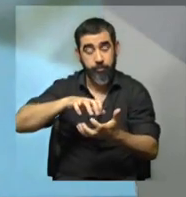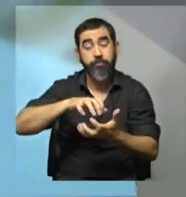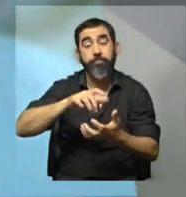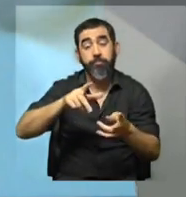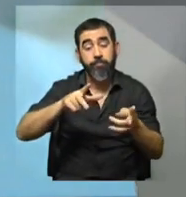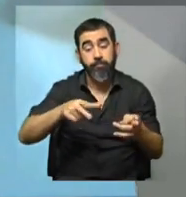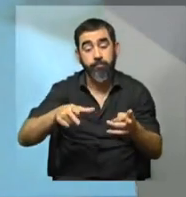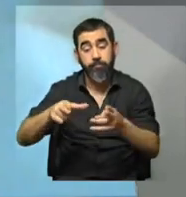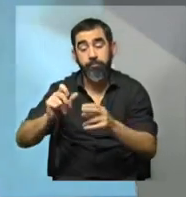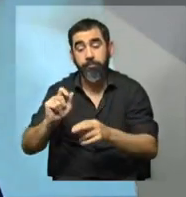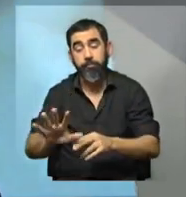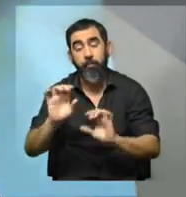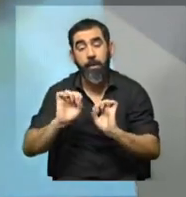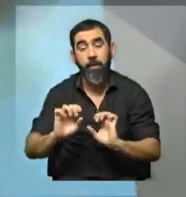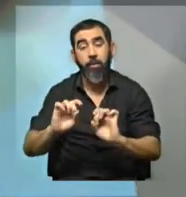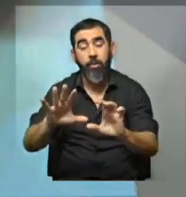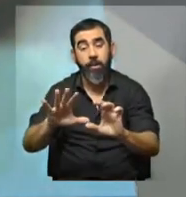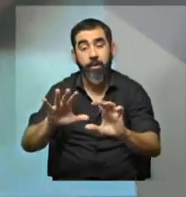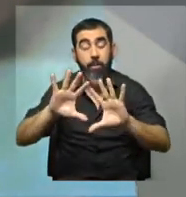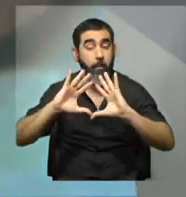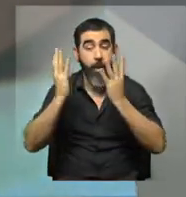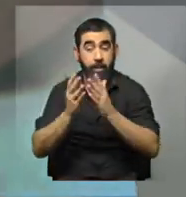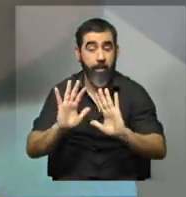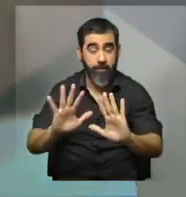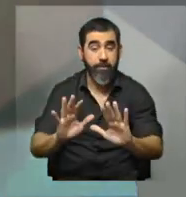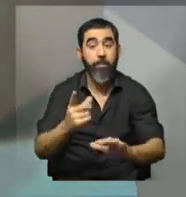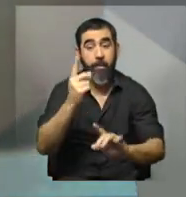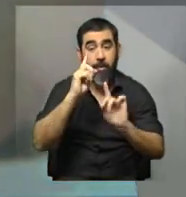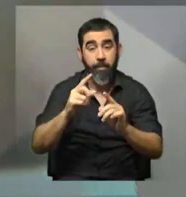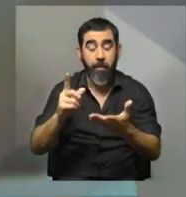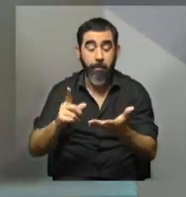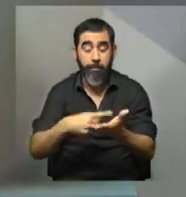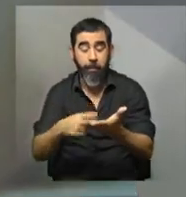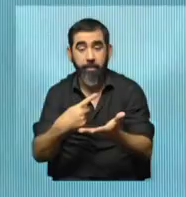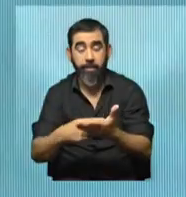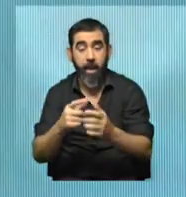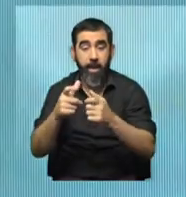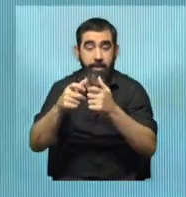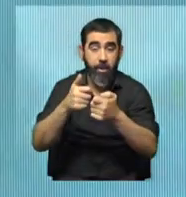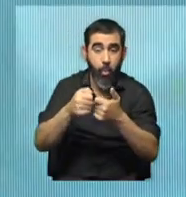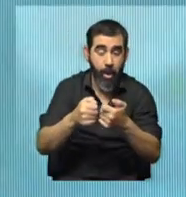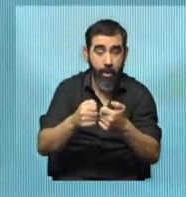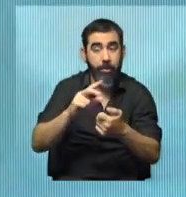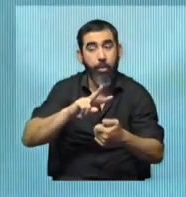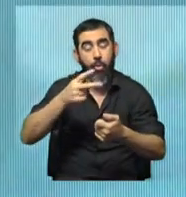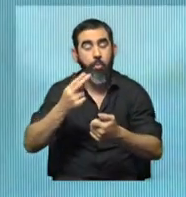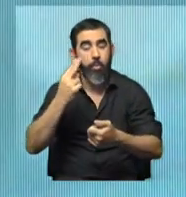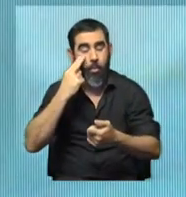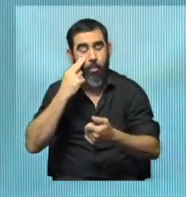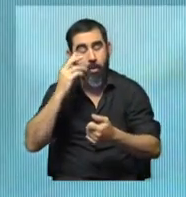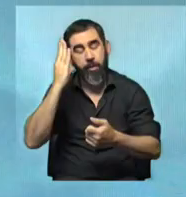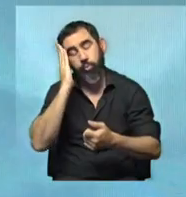vienen dados por la propia naturaleza del planeta en el que vivimos, uh-huh. Pero además aparecieron las pantallas y acá empiezan dobles distorsiones.